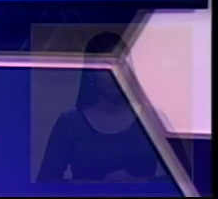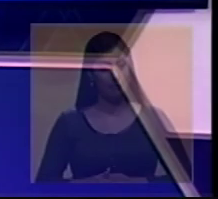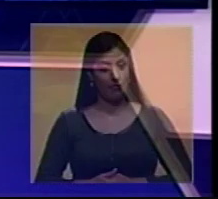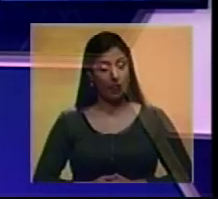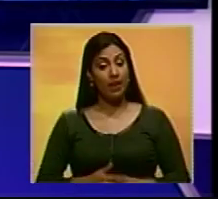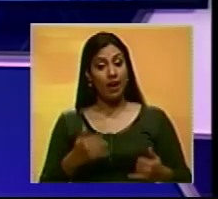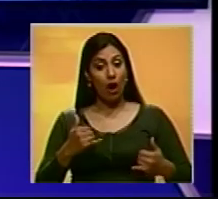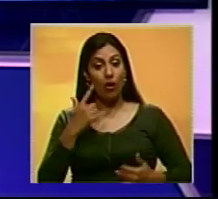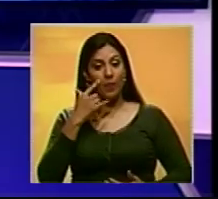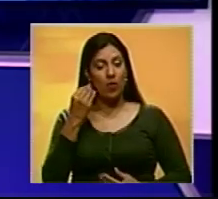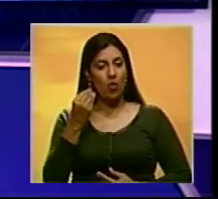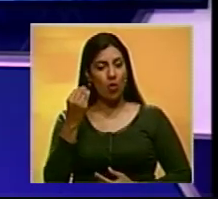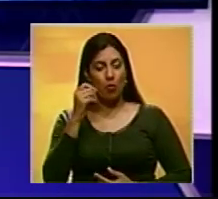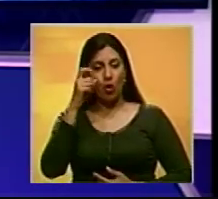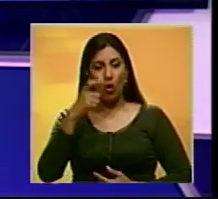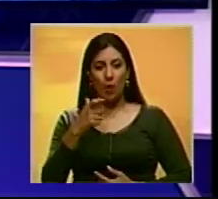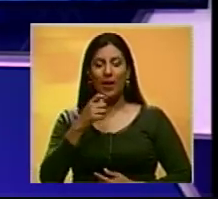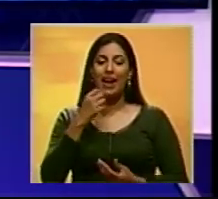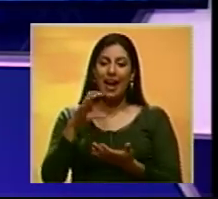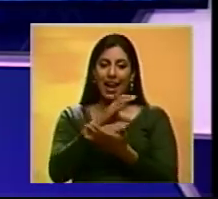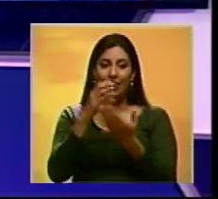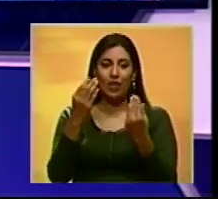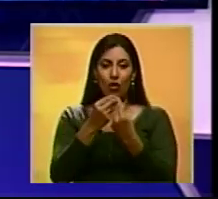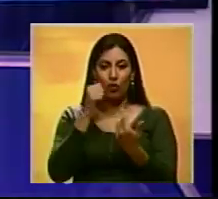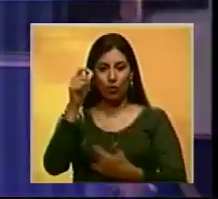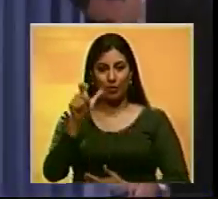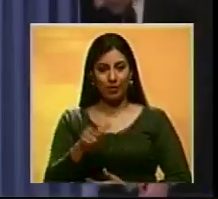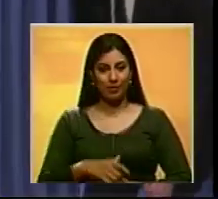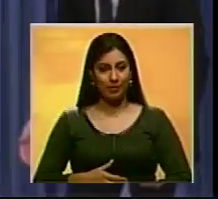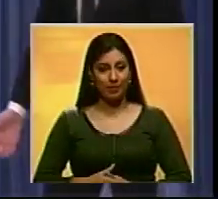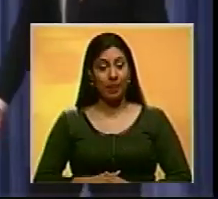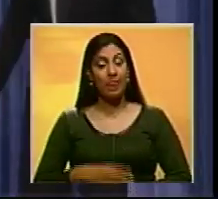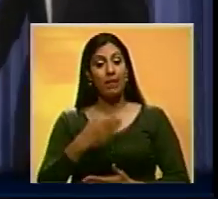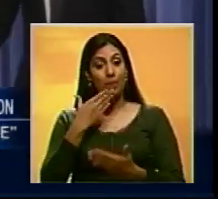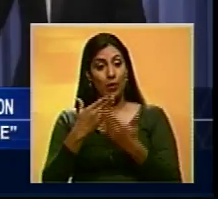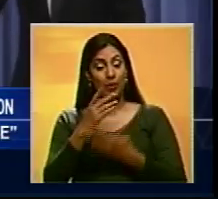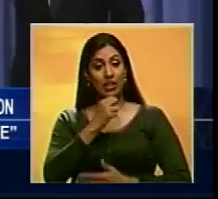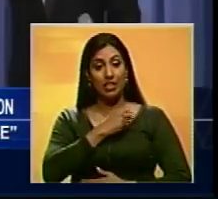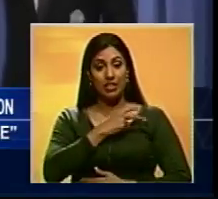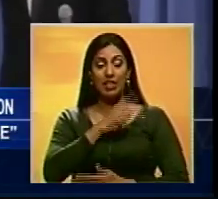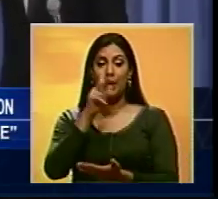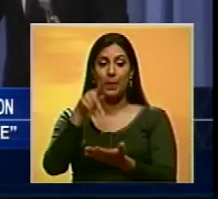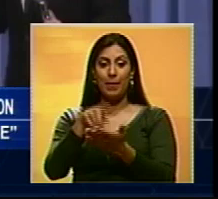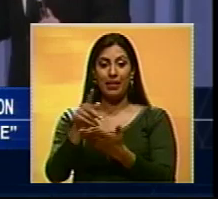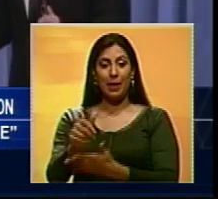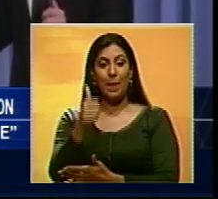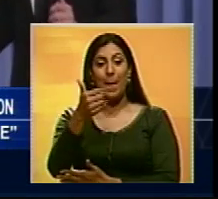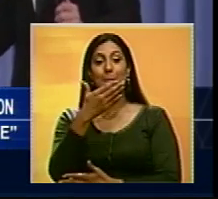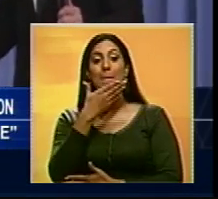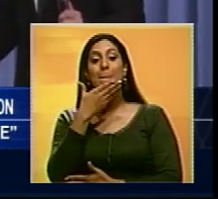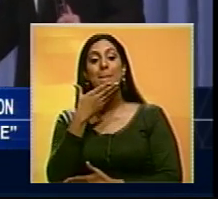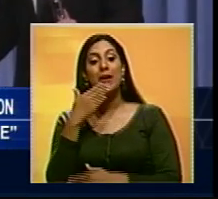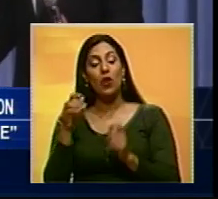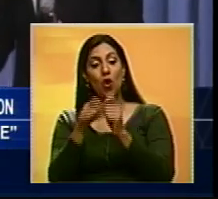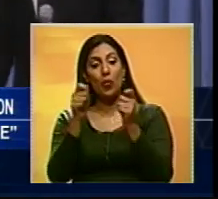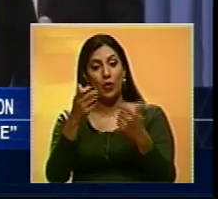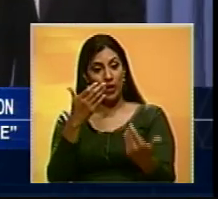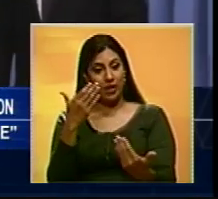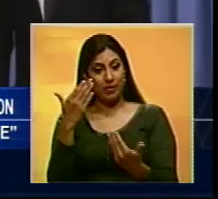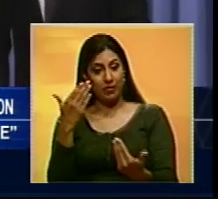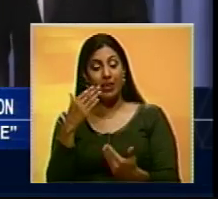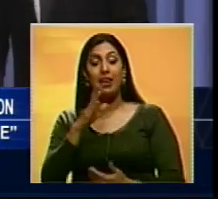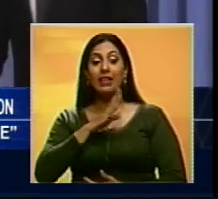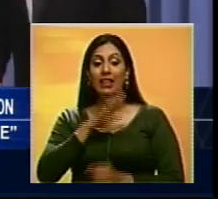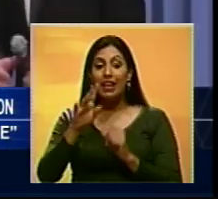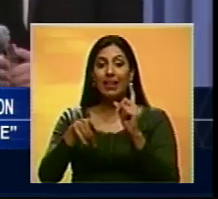Y ahora veamos cómo Don Francisco cantó junto a Jimmy Fallon. El presentador chileno participó en el más reciente programa de Jimmy Fallon,